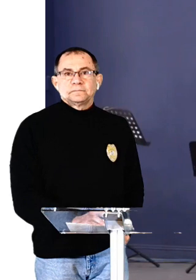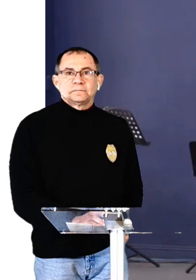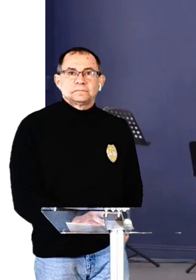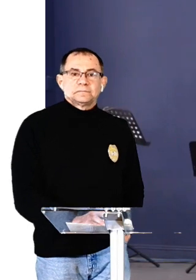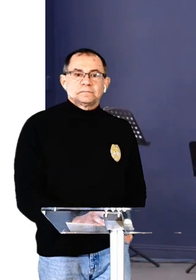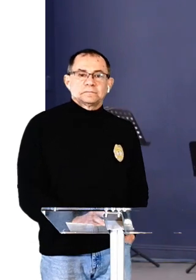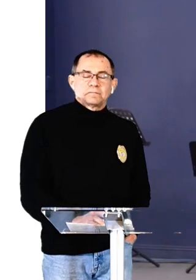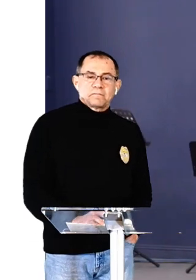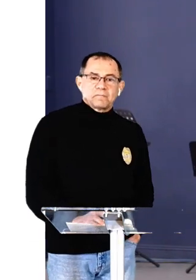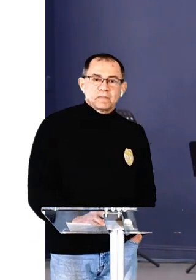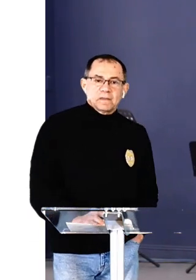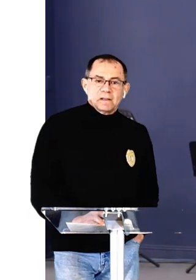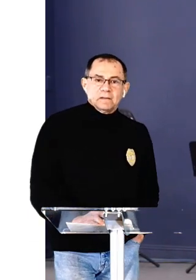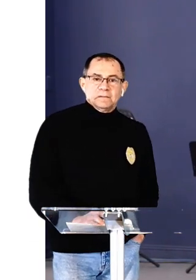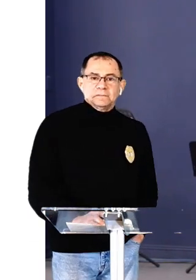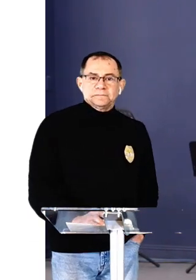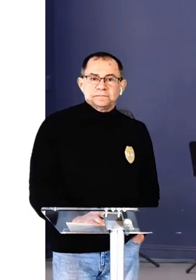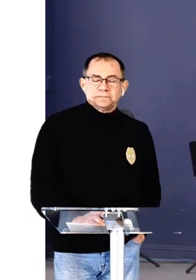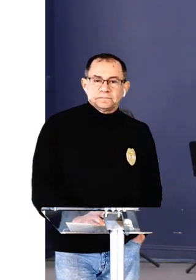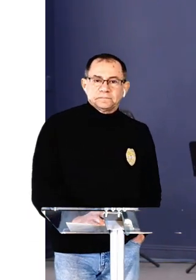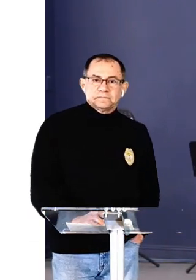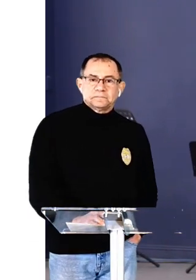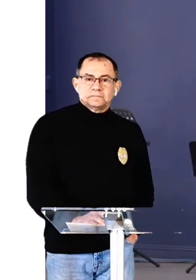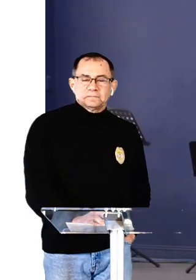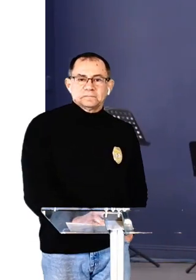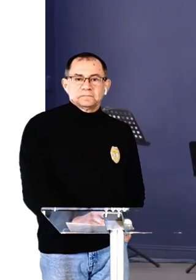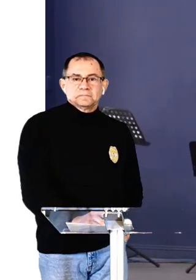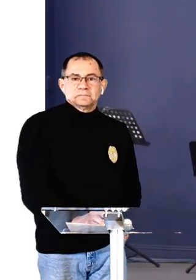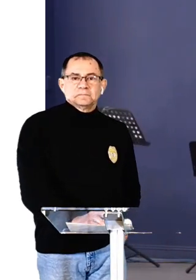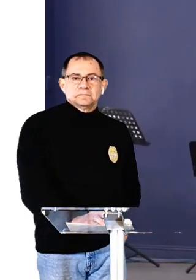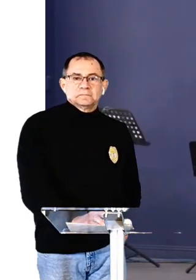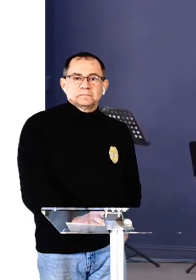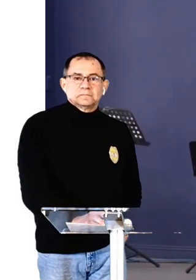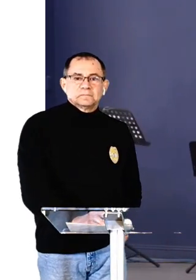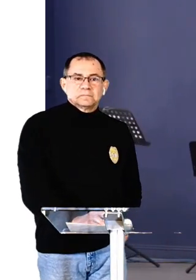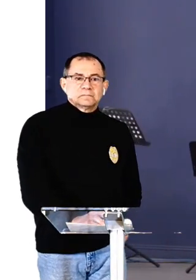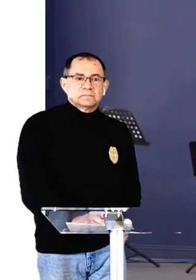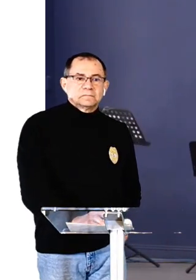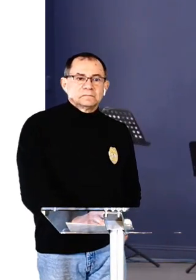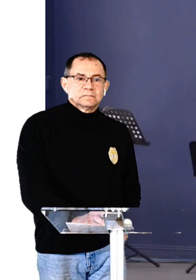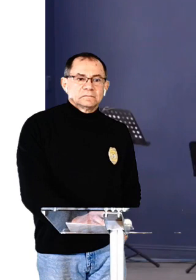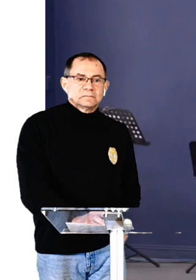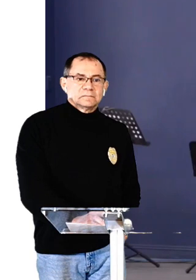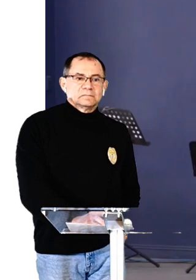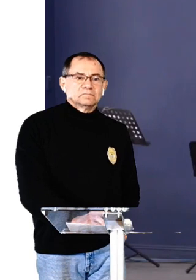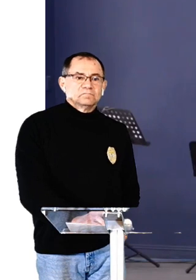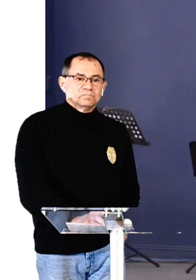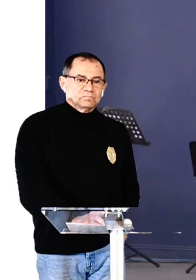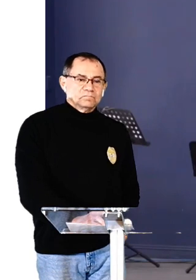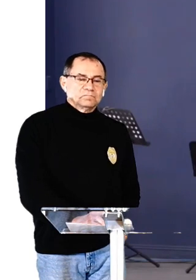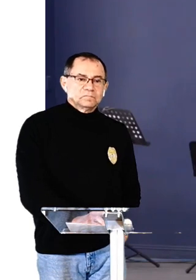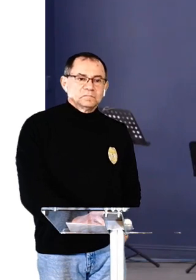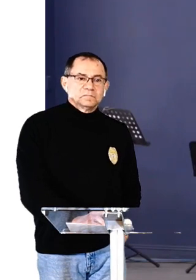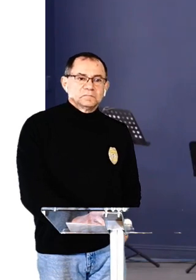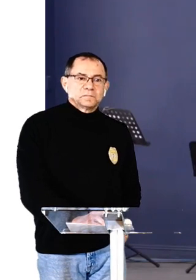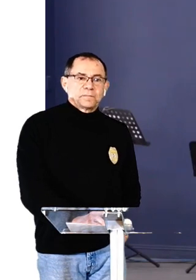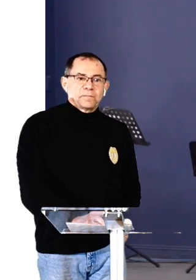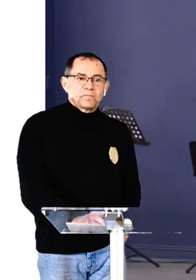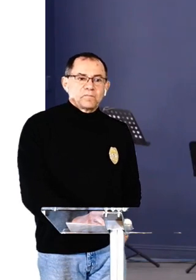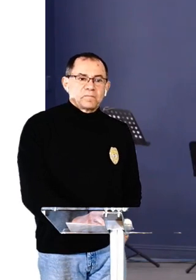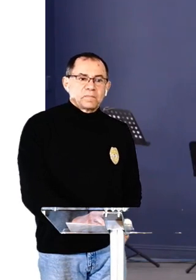tienen hambre. Pero no, en bostezos es muy, muy común que se van los demonios, en